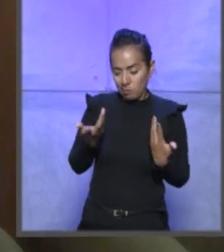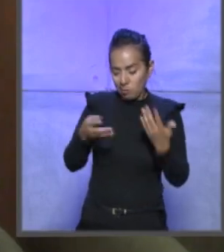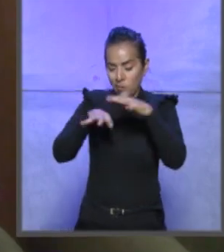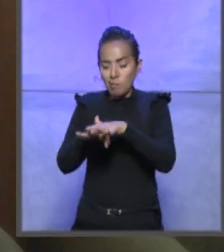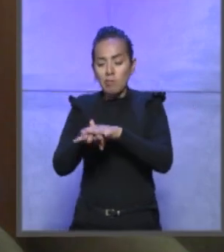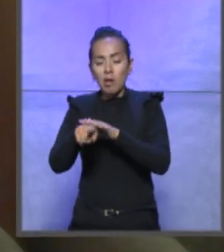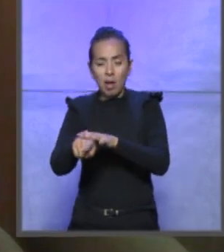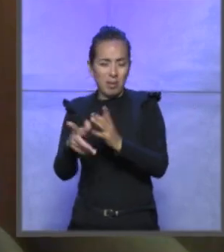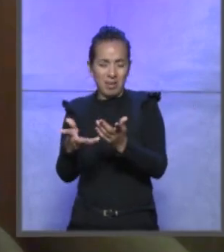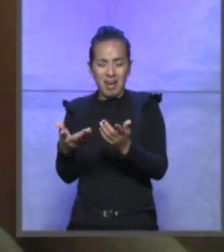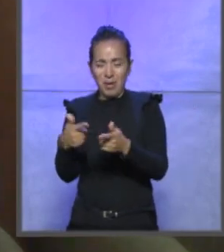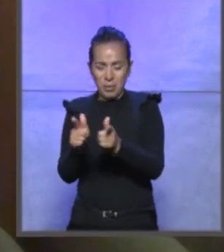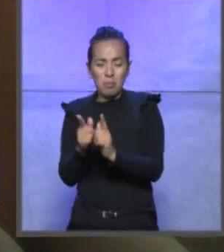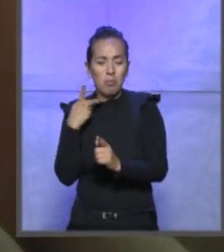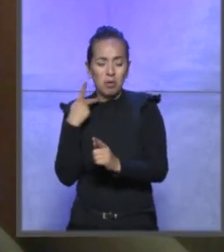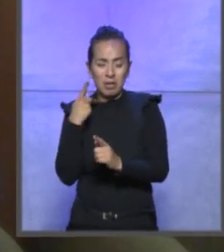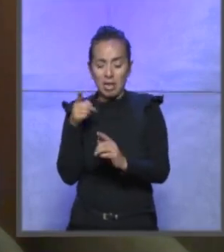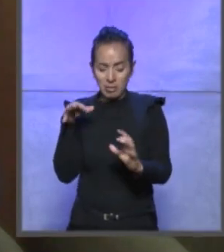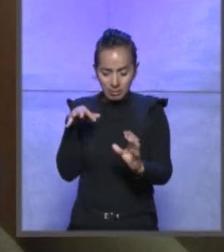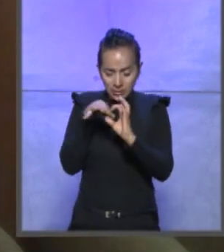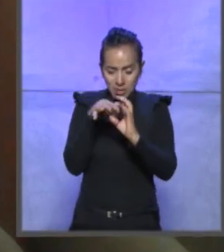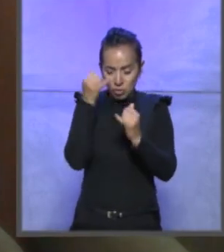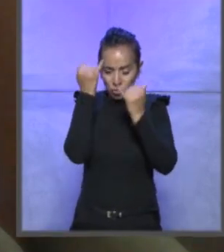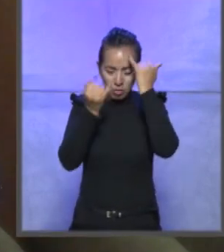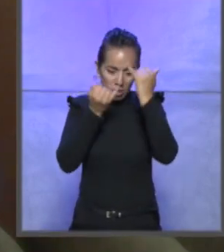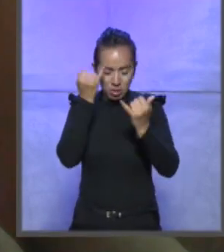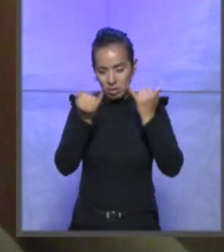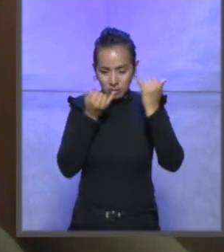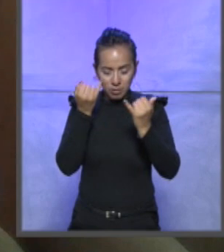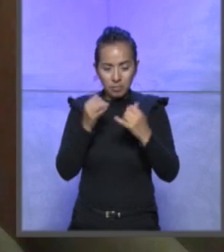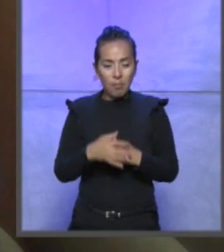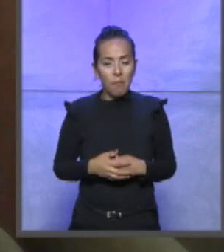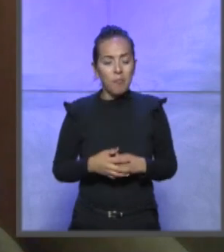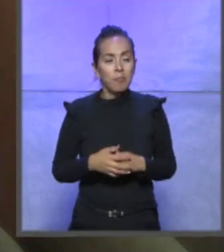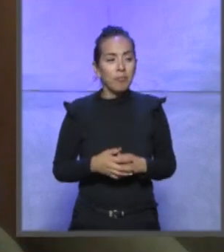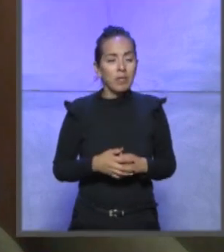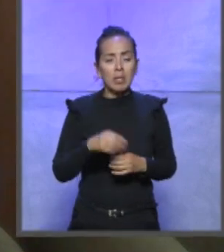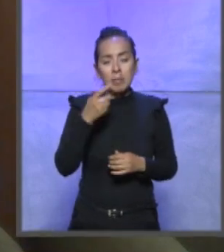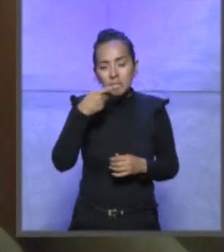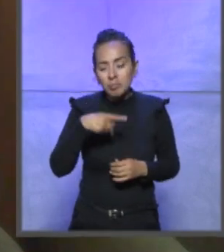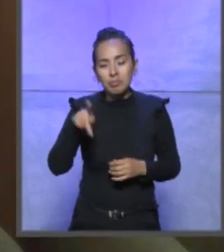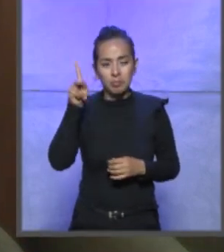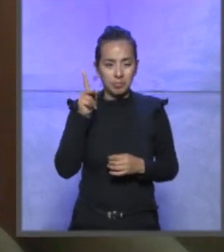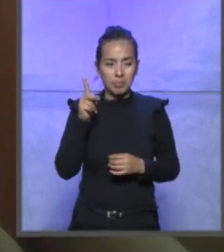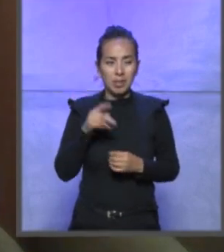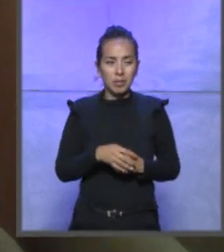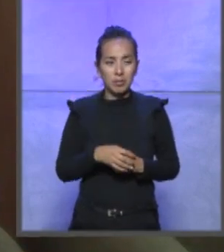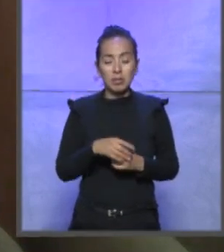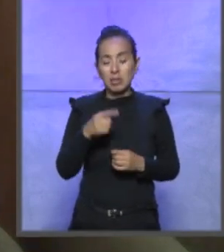una joven se une a un cuadro político es porque coincide parcialmente o casi total con esas ideas. Sin